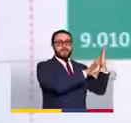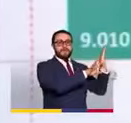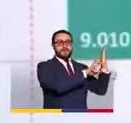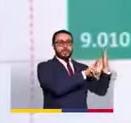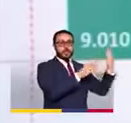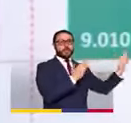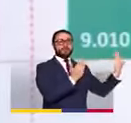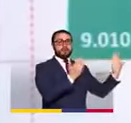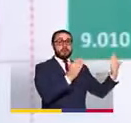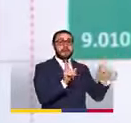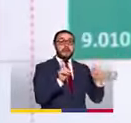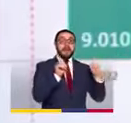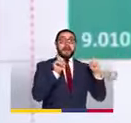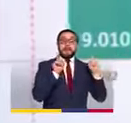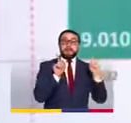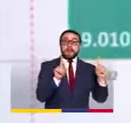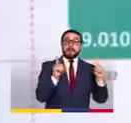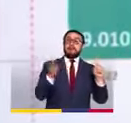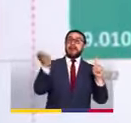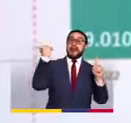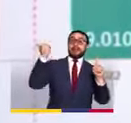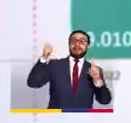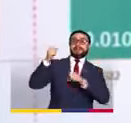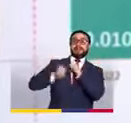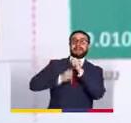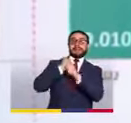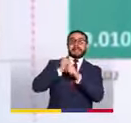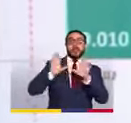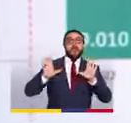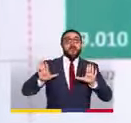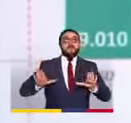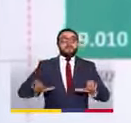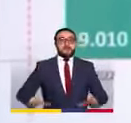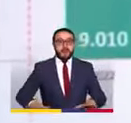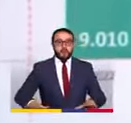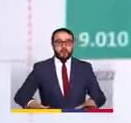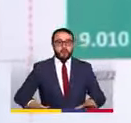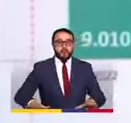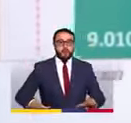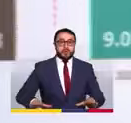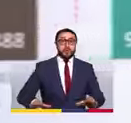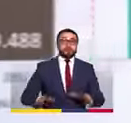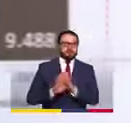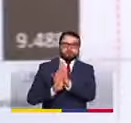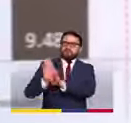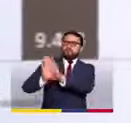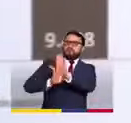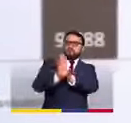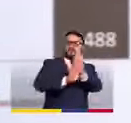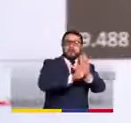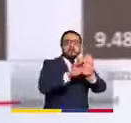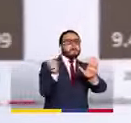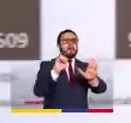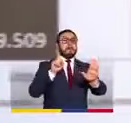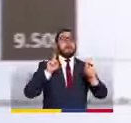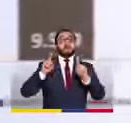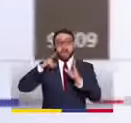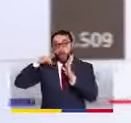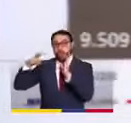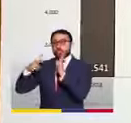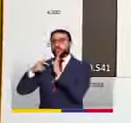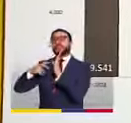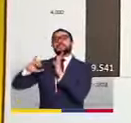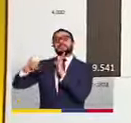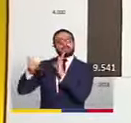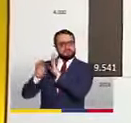se frenó hace 10 años, y hace 10 años no avanza, a pesar que la ciencia sí ha avanzado.